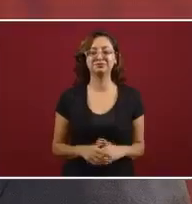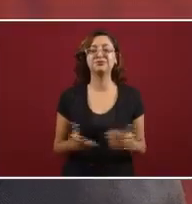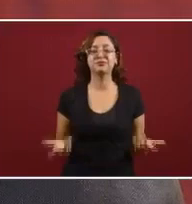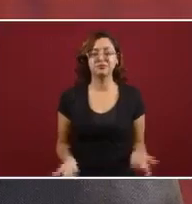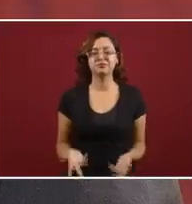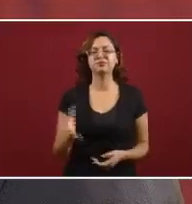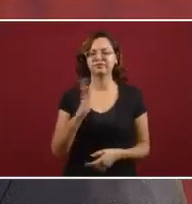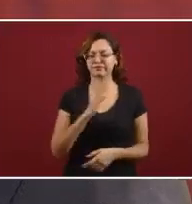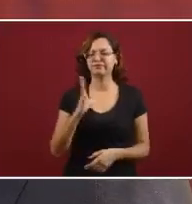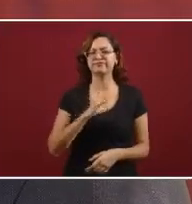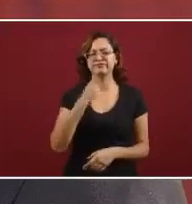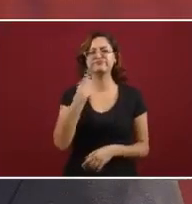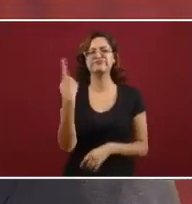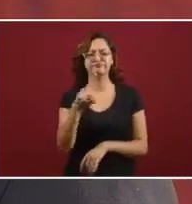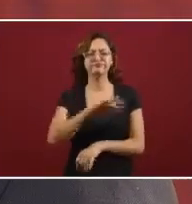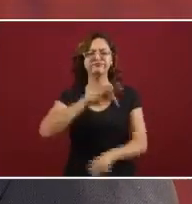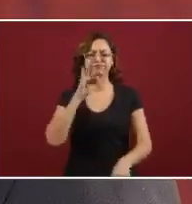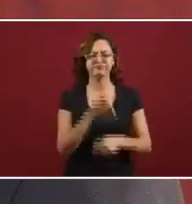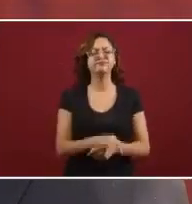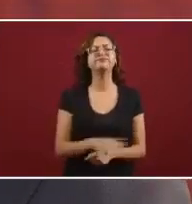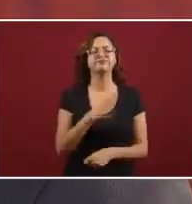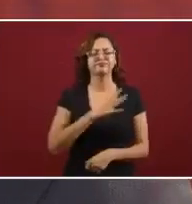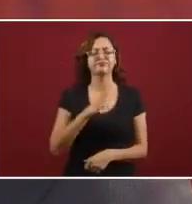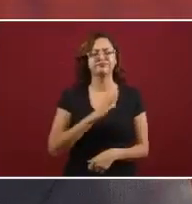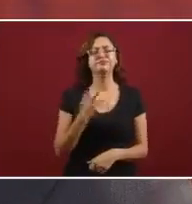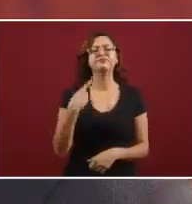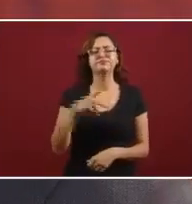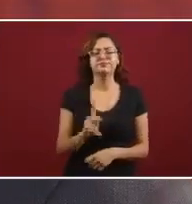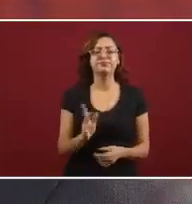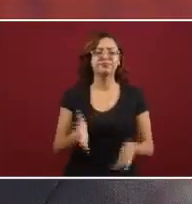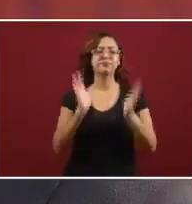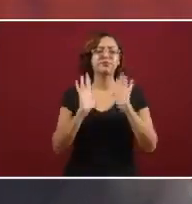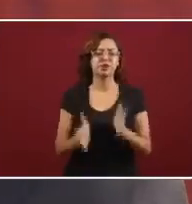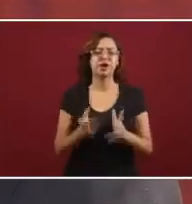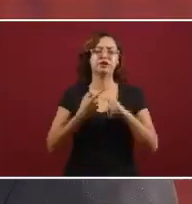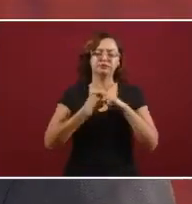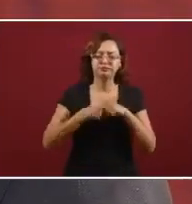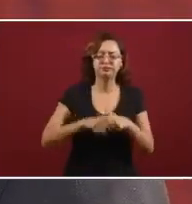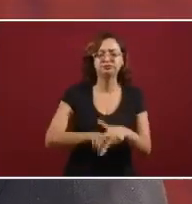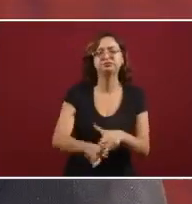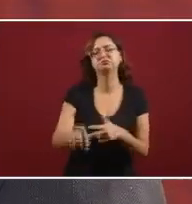existen estos amparos, en efecto, pero ya se están resolviendo,